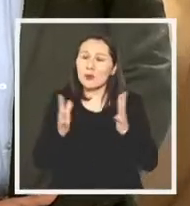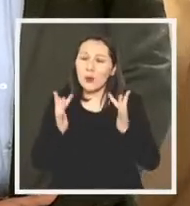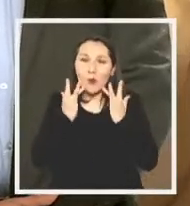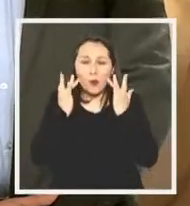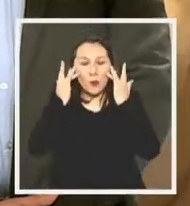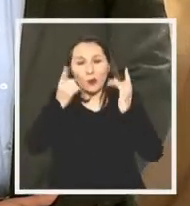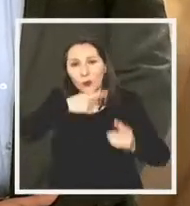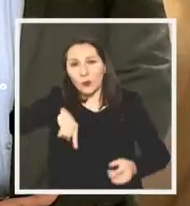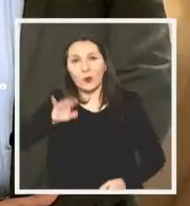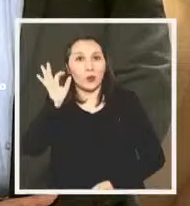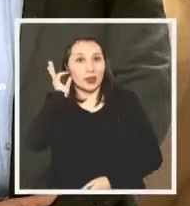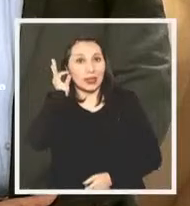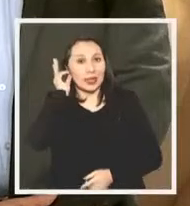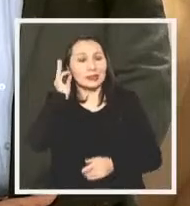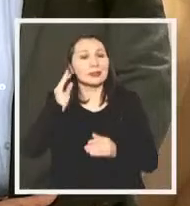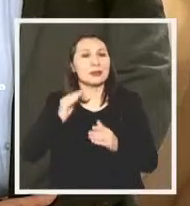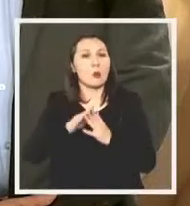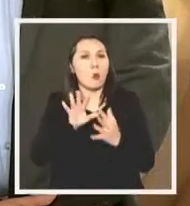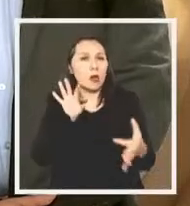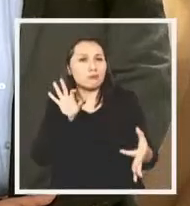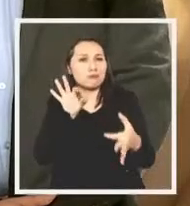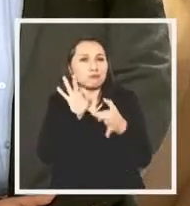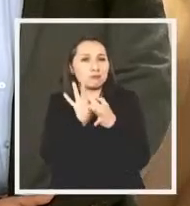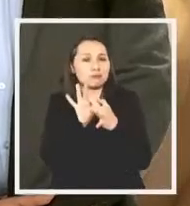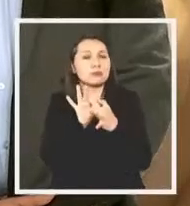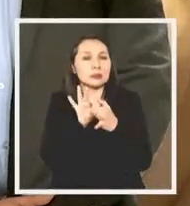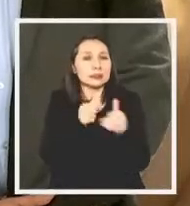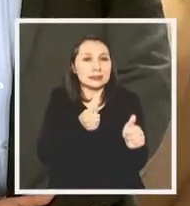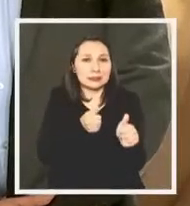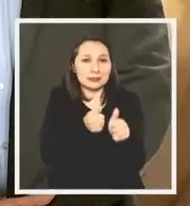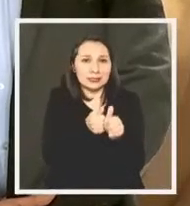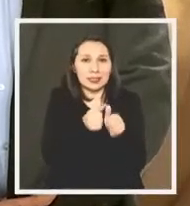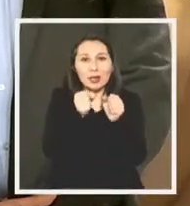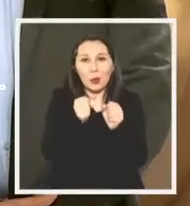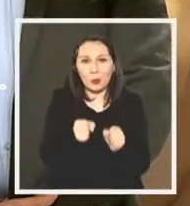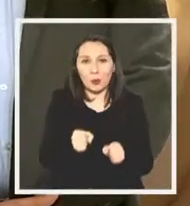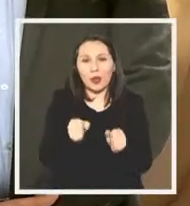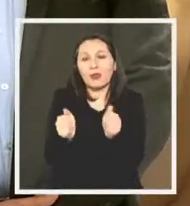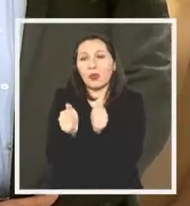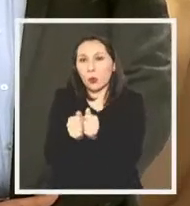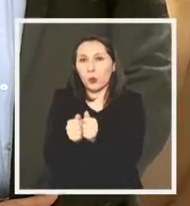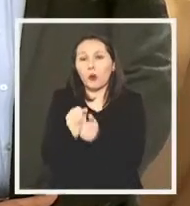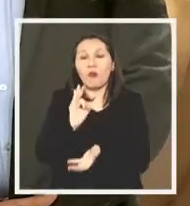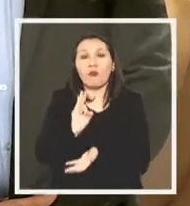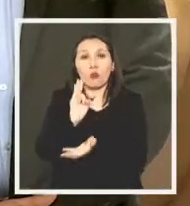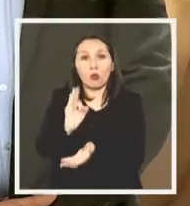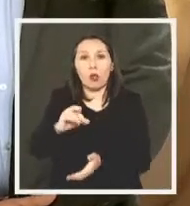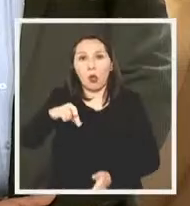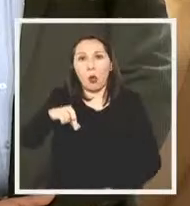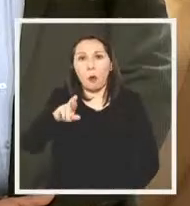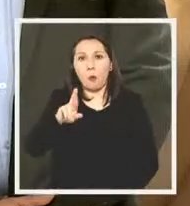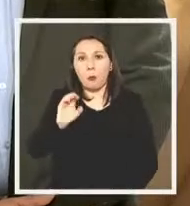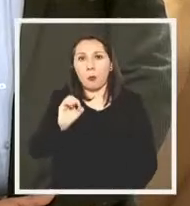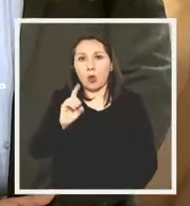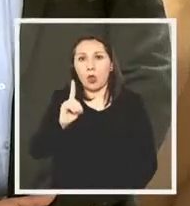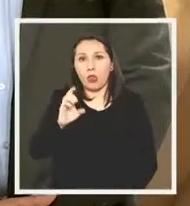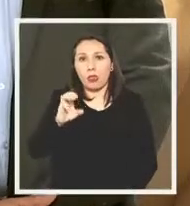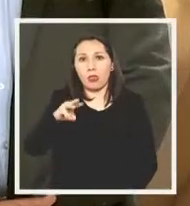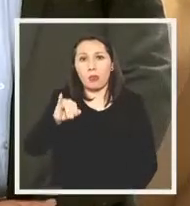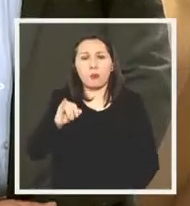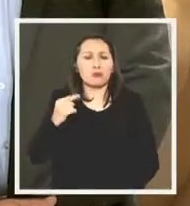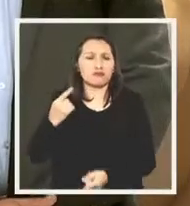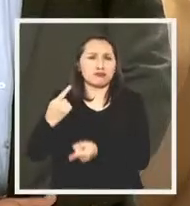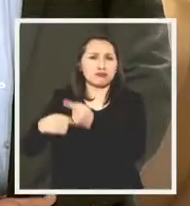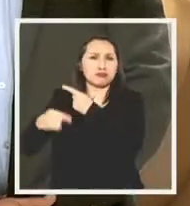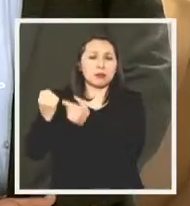contentas de la mayor alineación y cercanía que vamos a poder tener con la fundación prodemo que históricamente ha